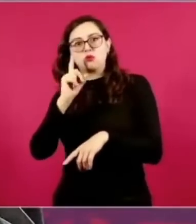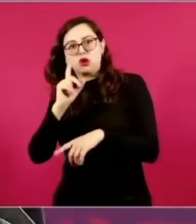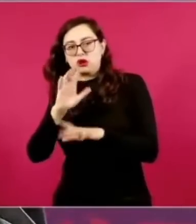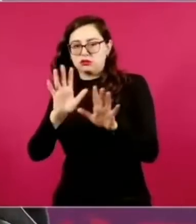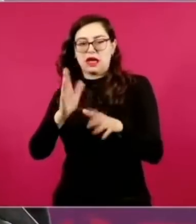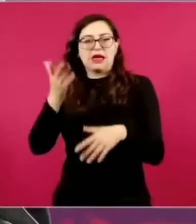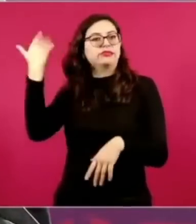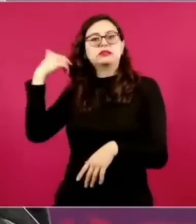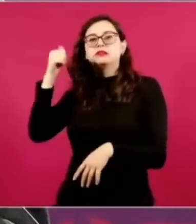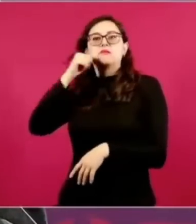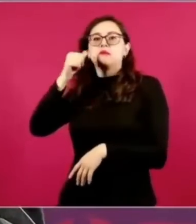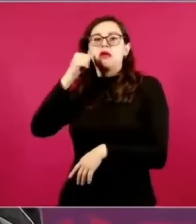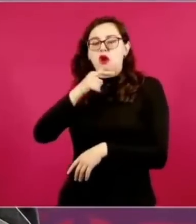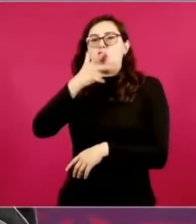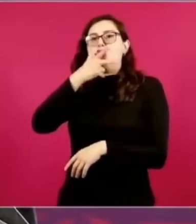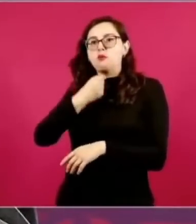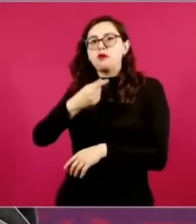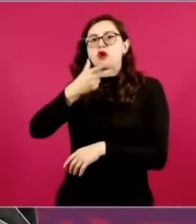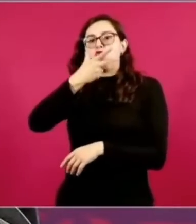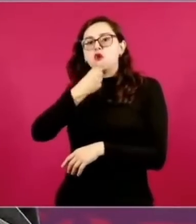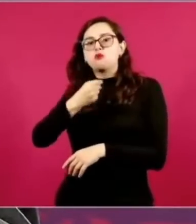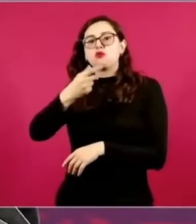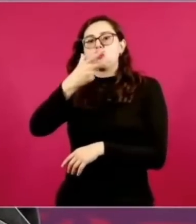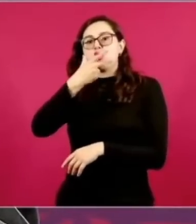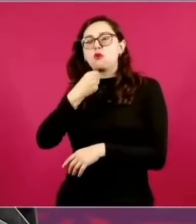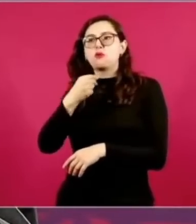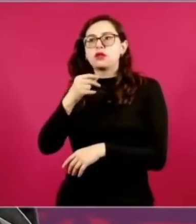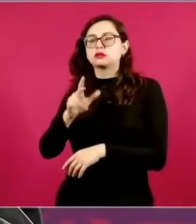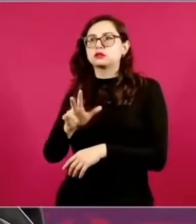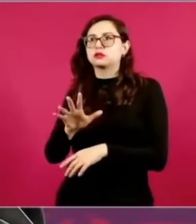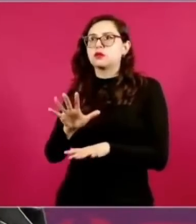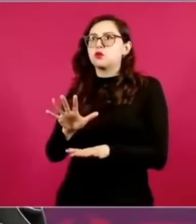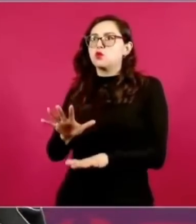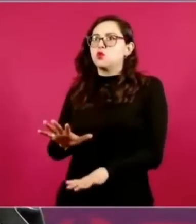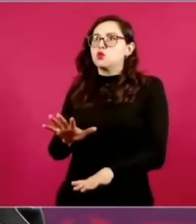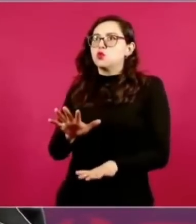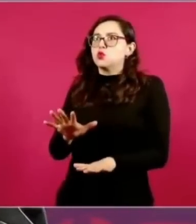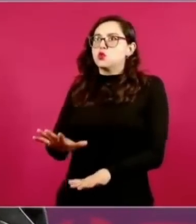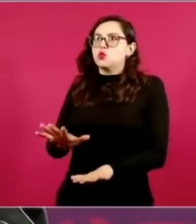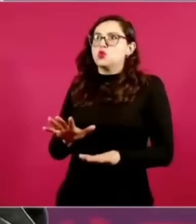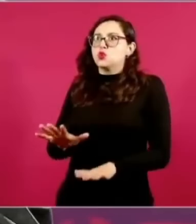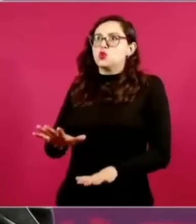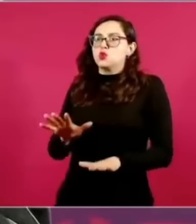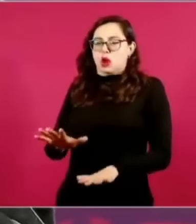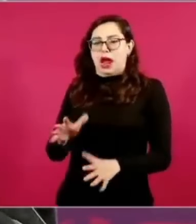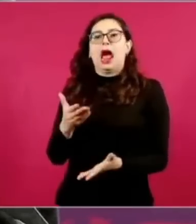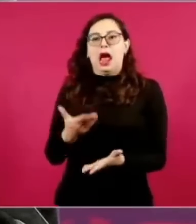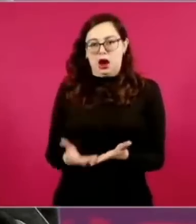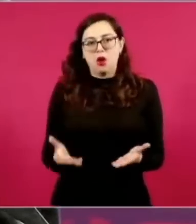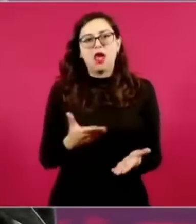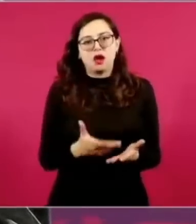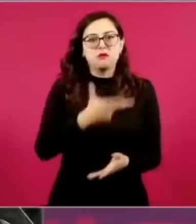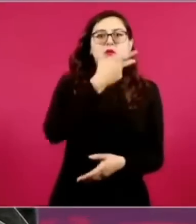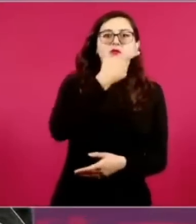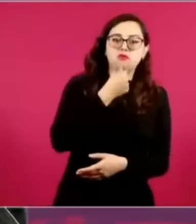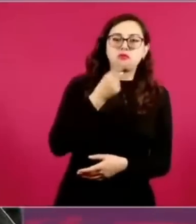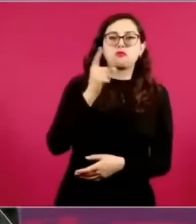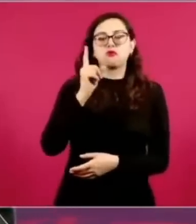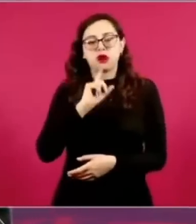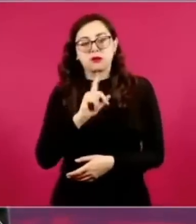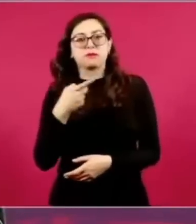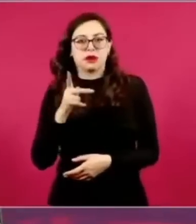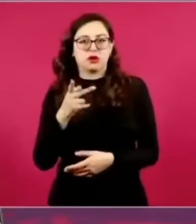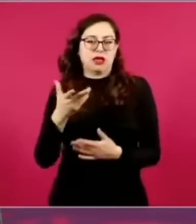mujeres, decían hombres que parecían gigantes, tanto los periodistas como